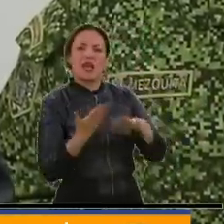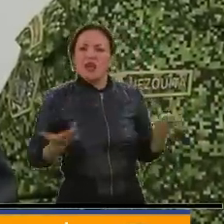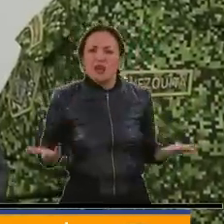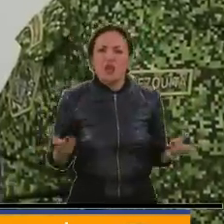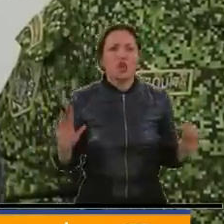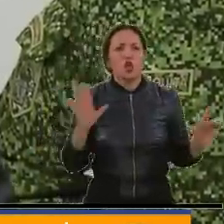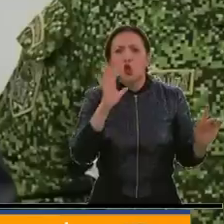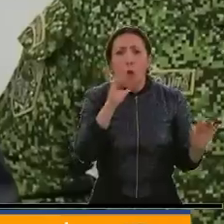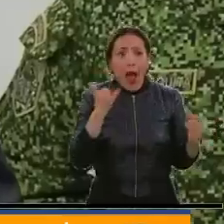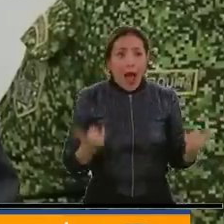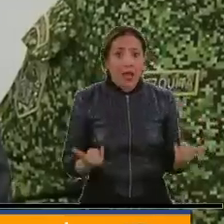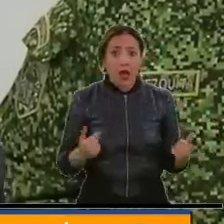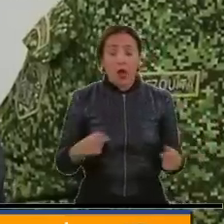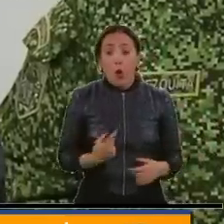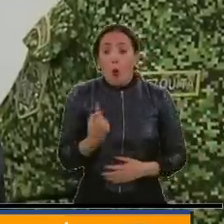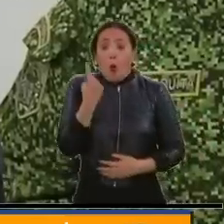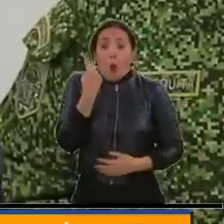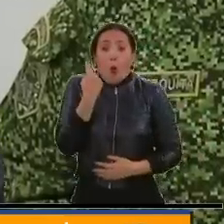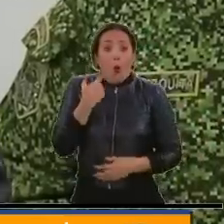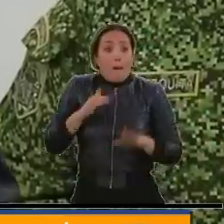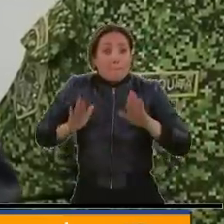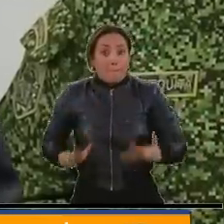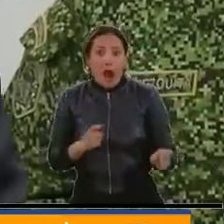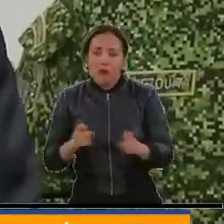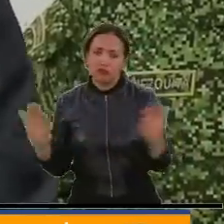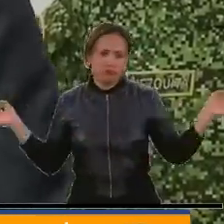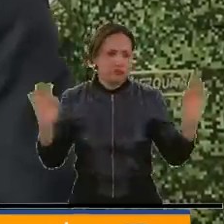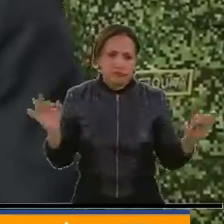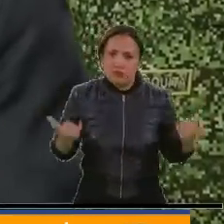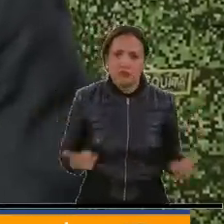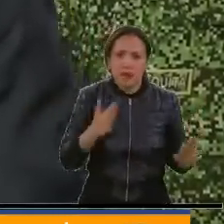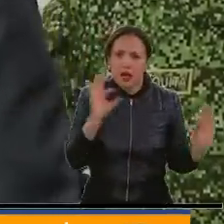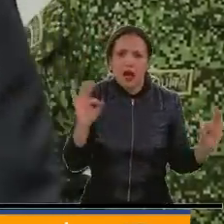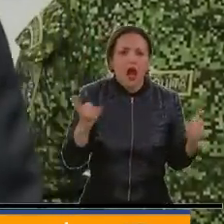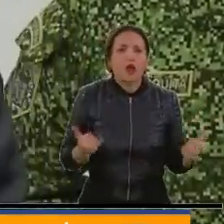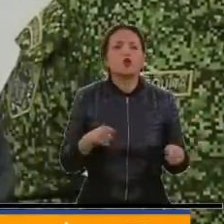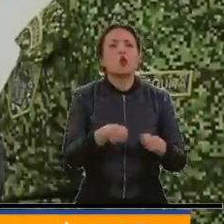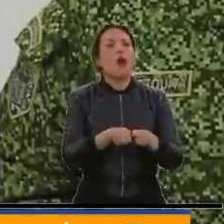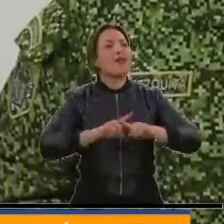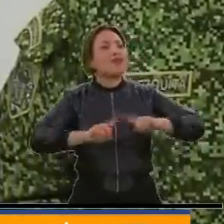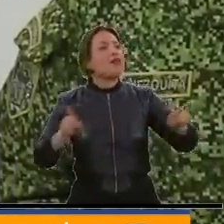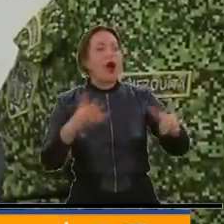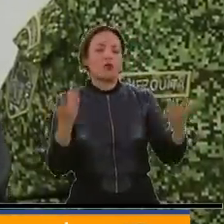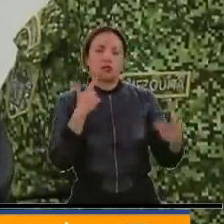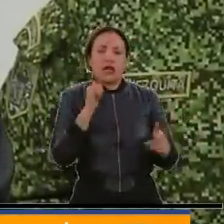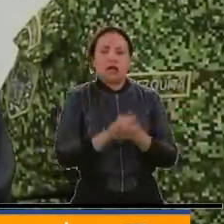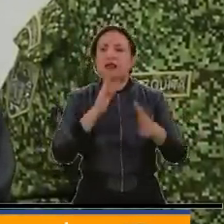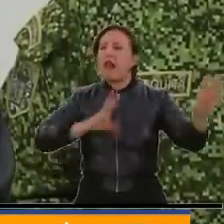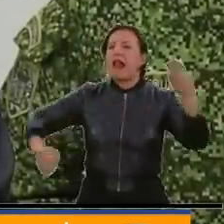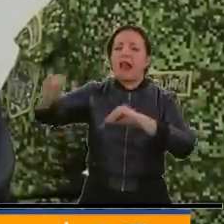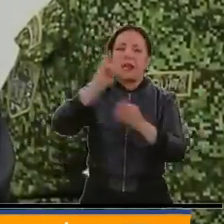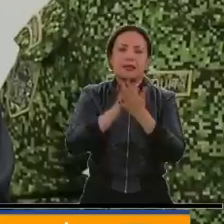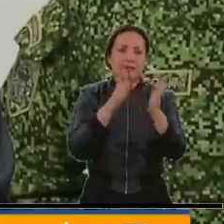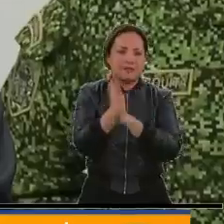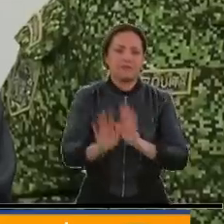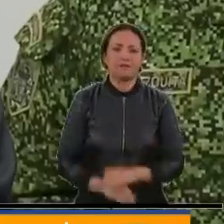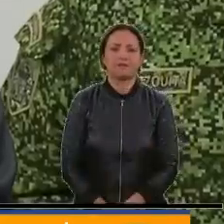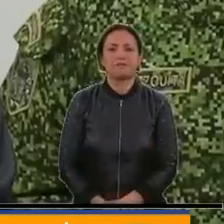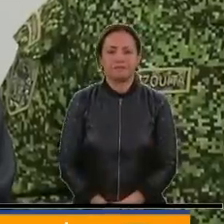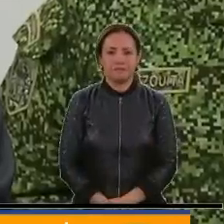de cese unilateral, no hay absolutamente nada que se pueda atribuir diferente a estos comentarios que he hecho.